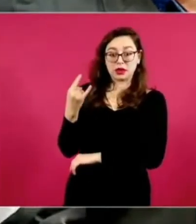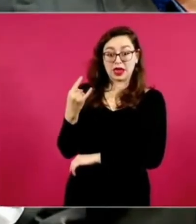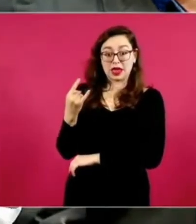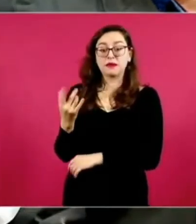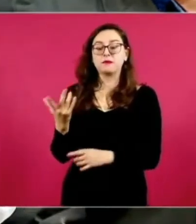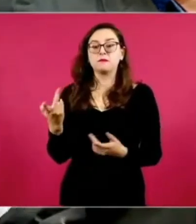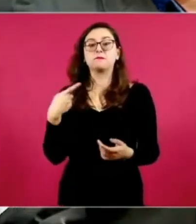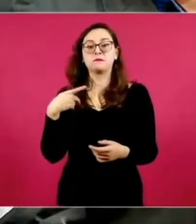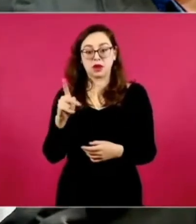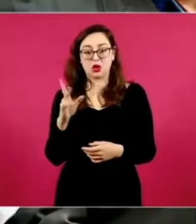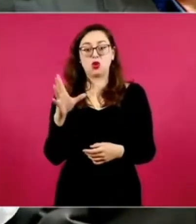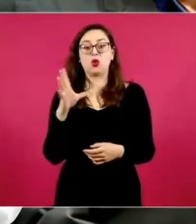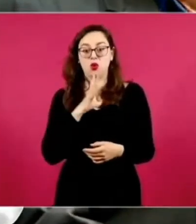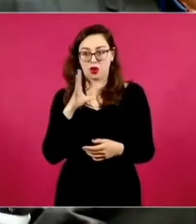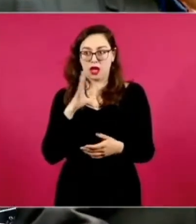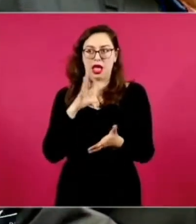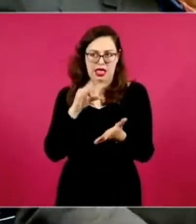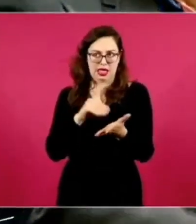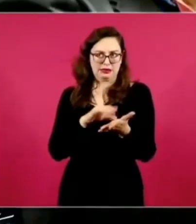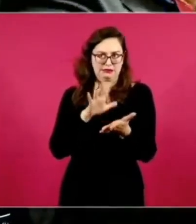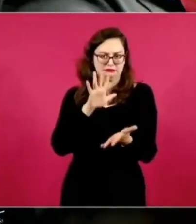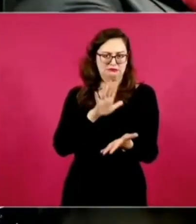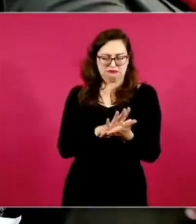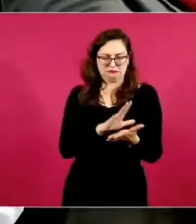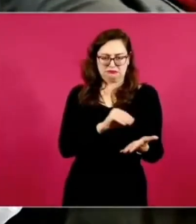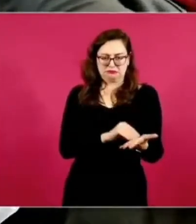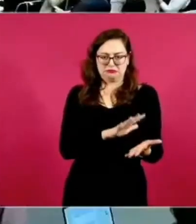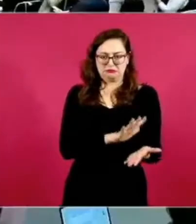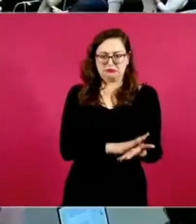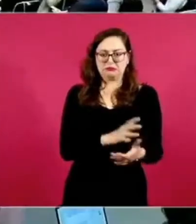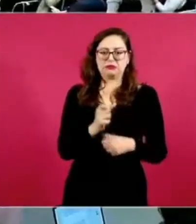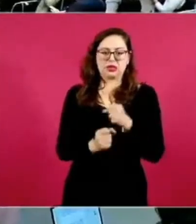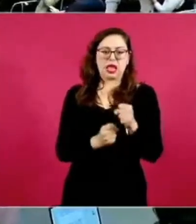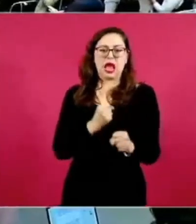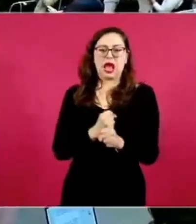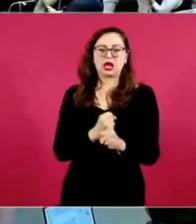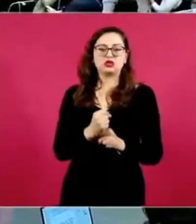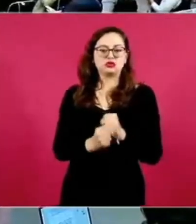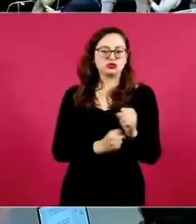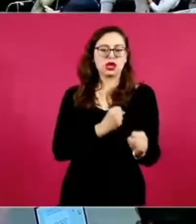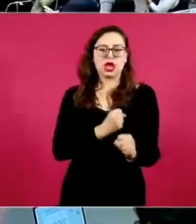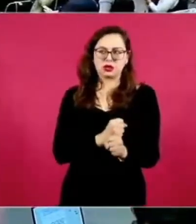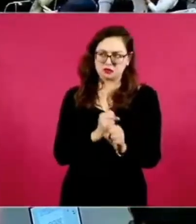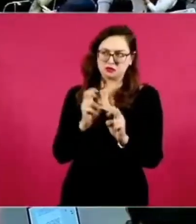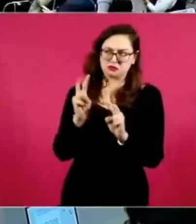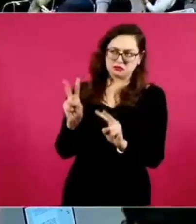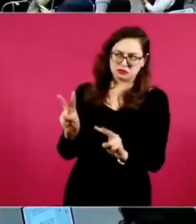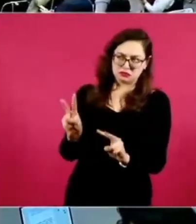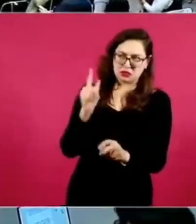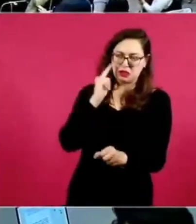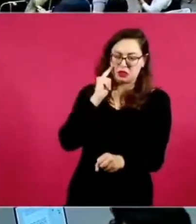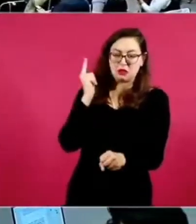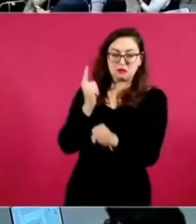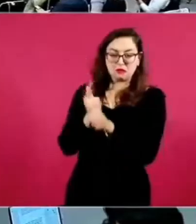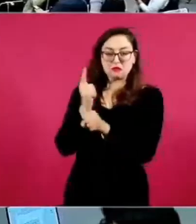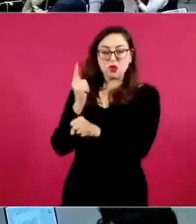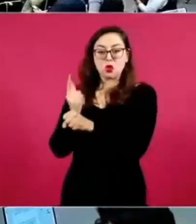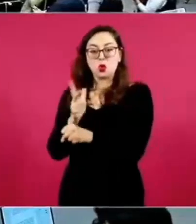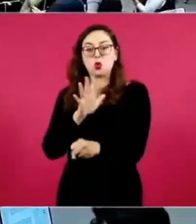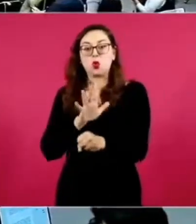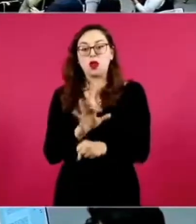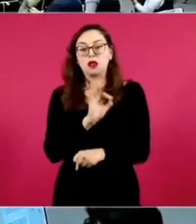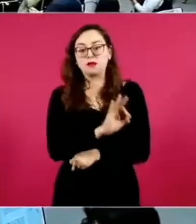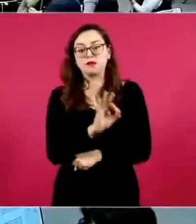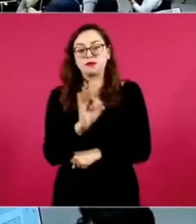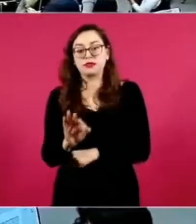documentar eso desde hace muchos años y se tiene el dato. ¿Qué fecha? 17